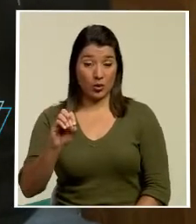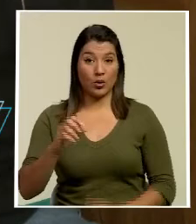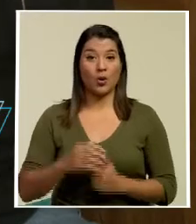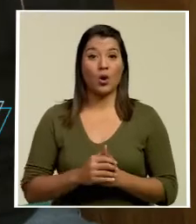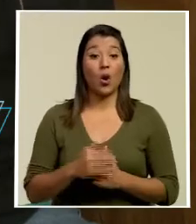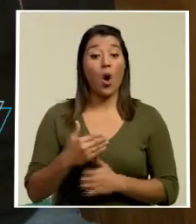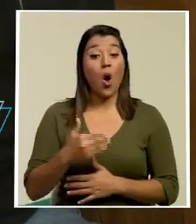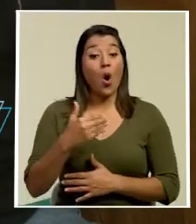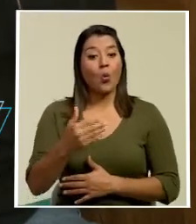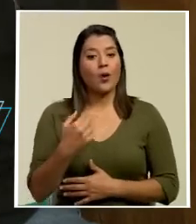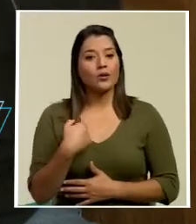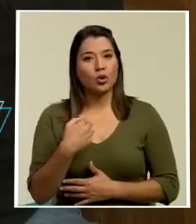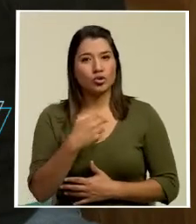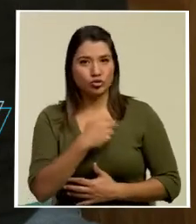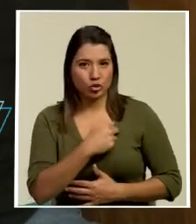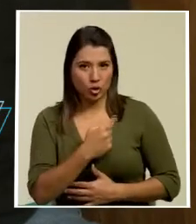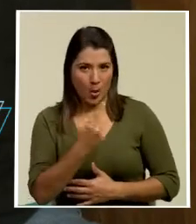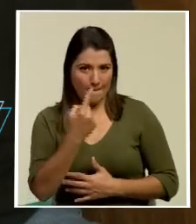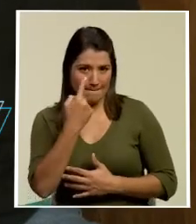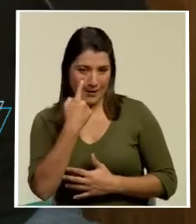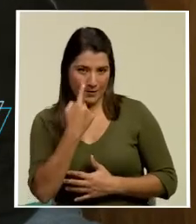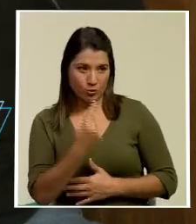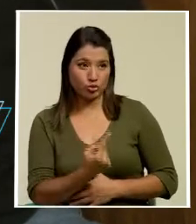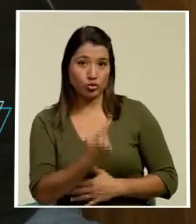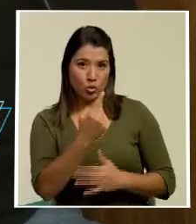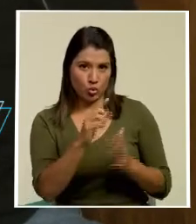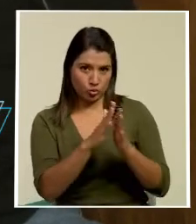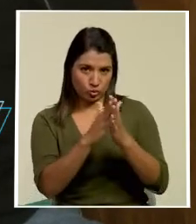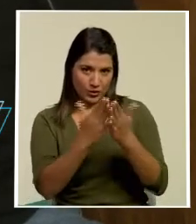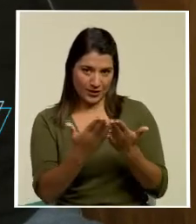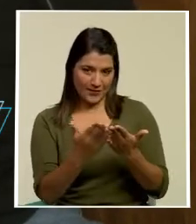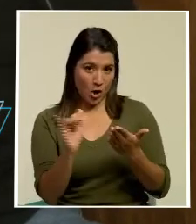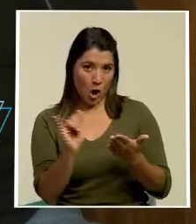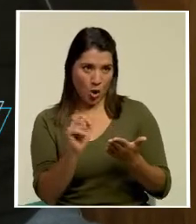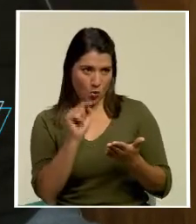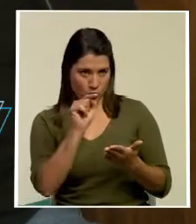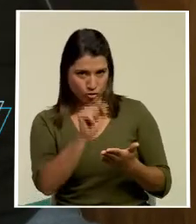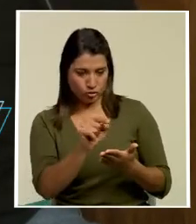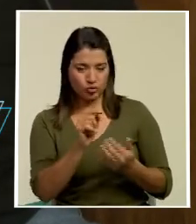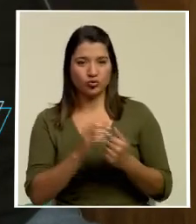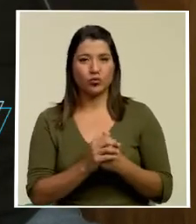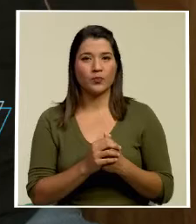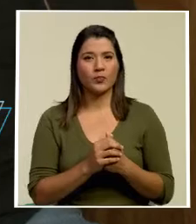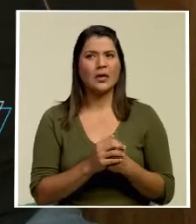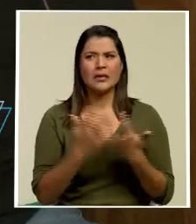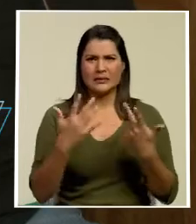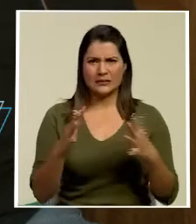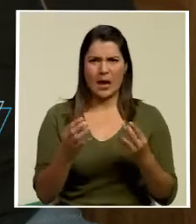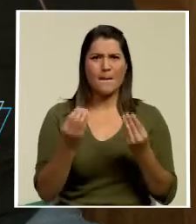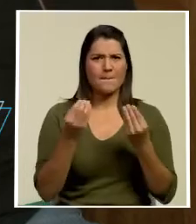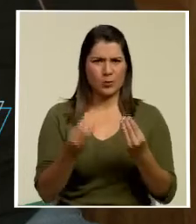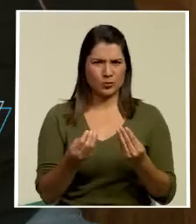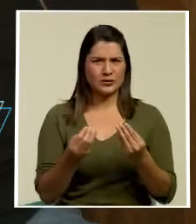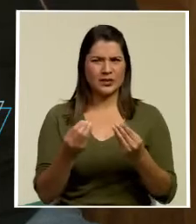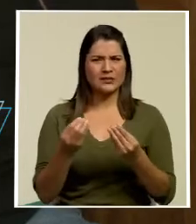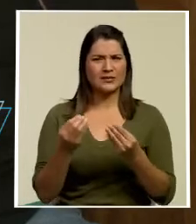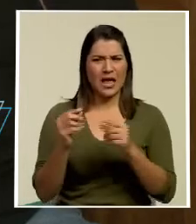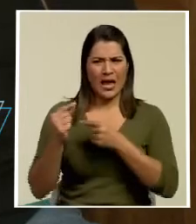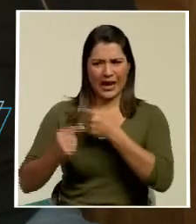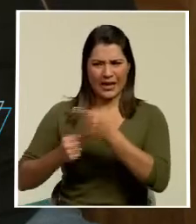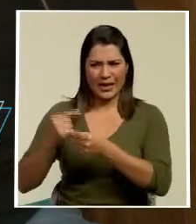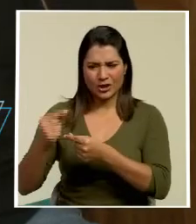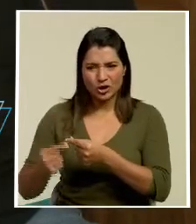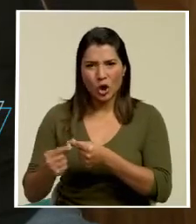uno ve una obra como la tuya, una obra leída por varias generaciones,